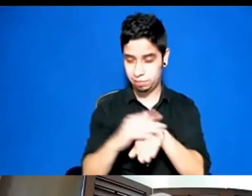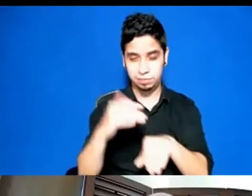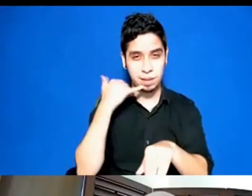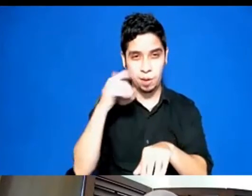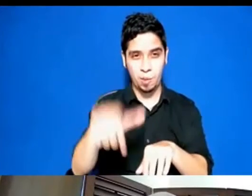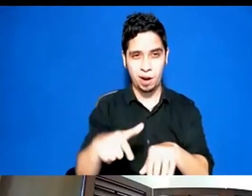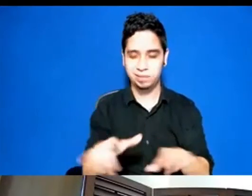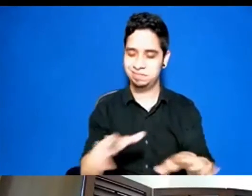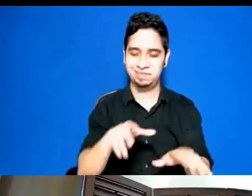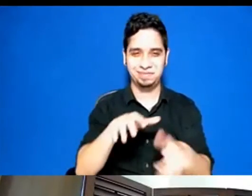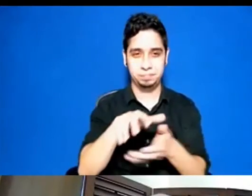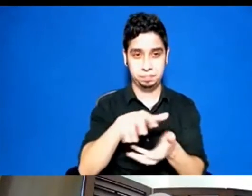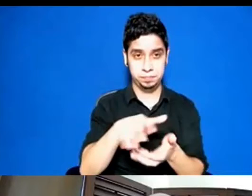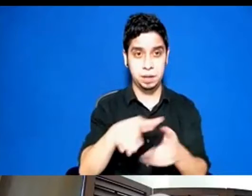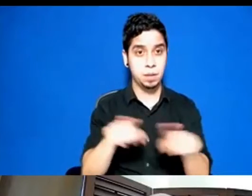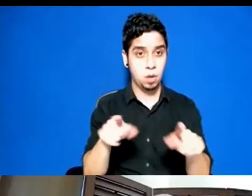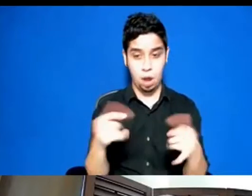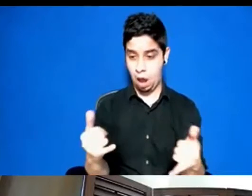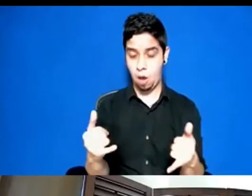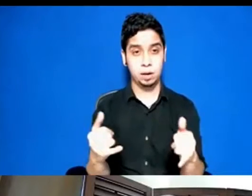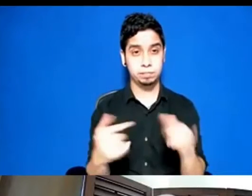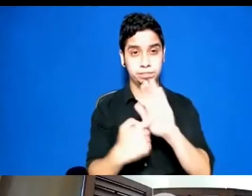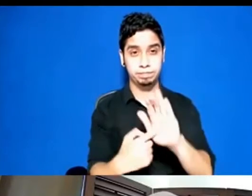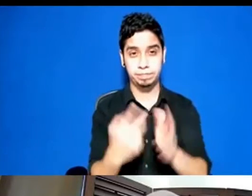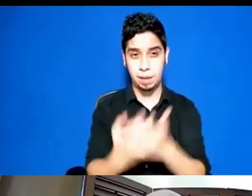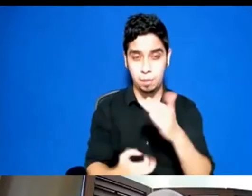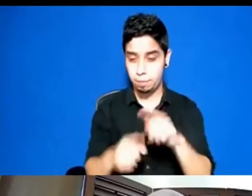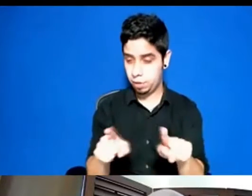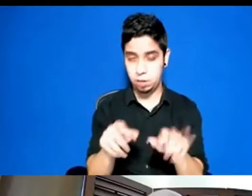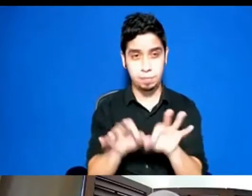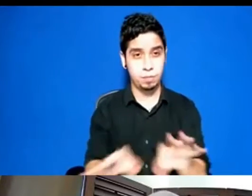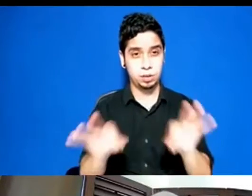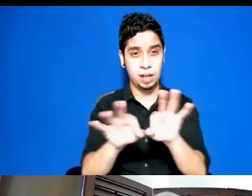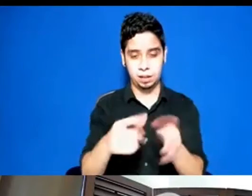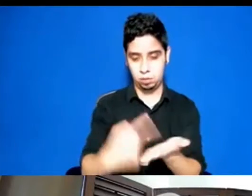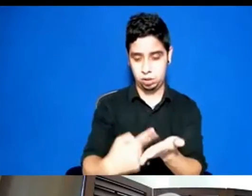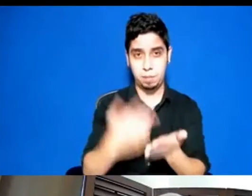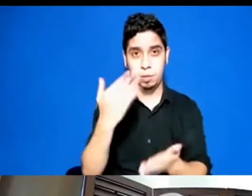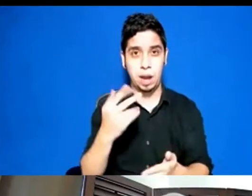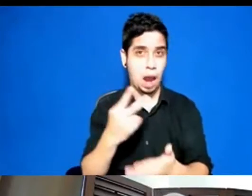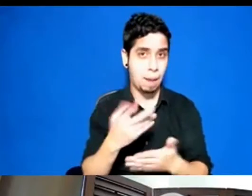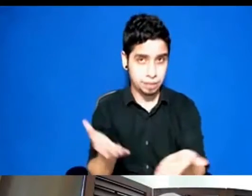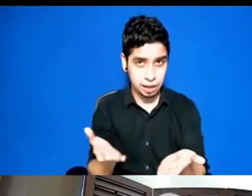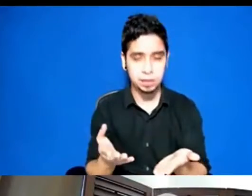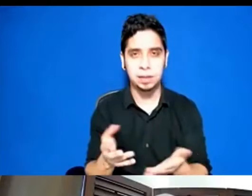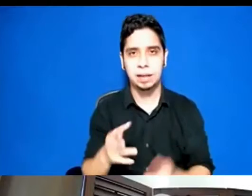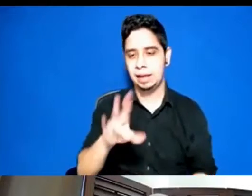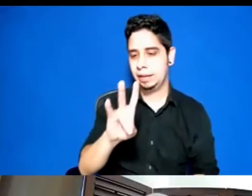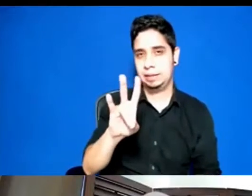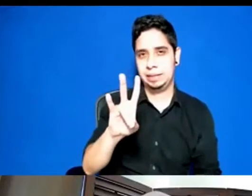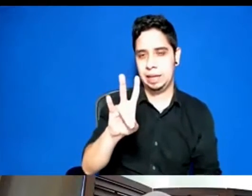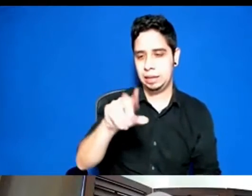Pero mira, te las presentamos a ella, pero vamos a hablar de por qué ellas están aquí. Siete Quillas,